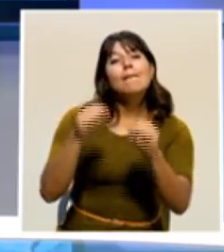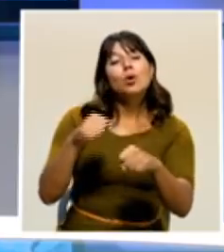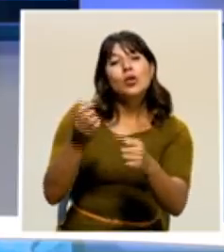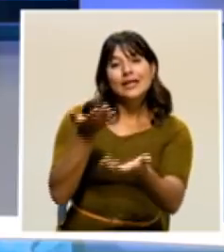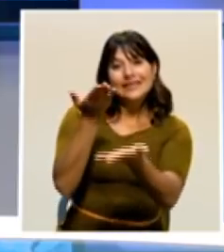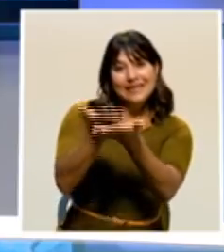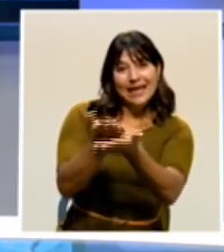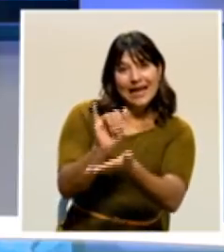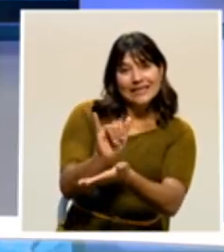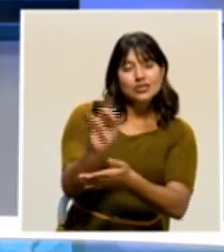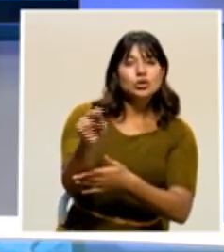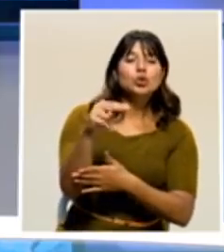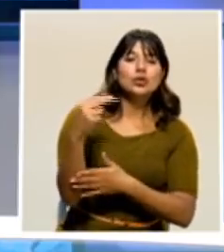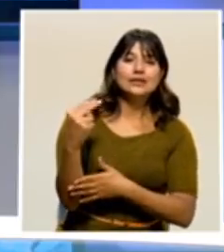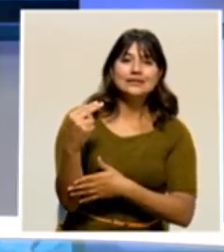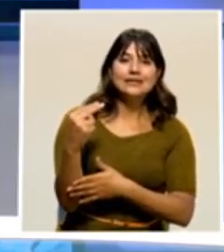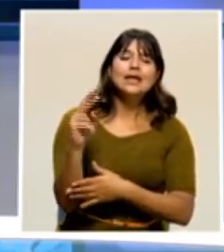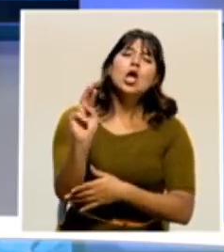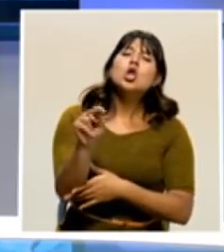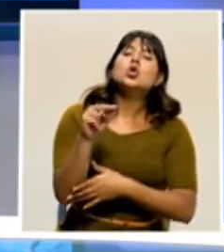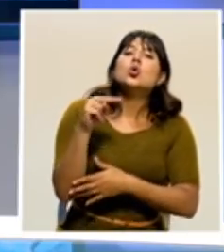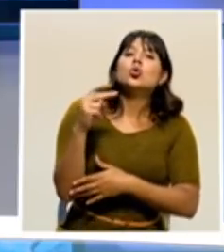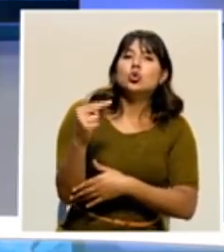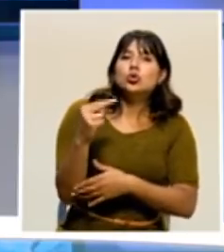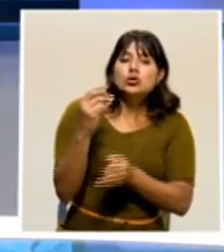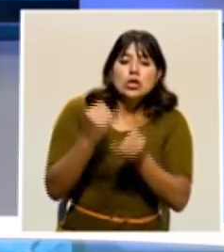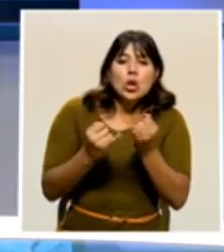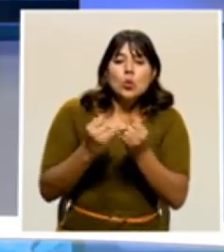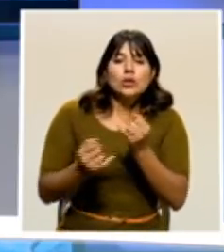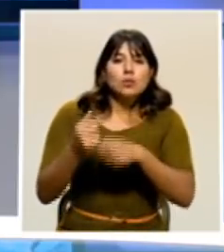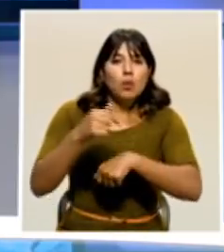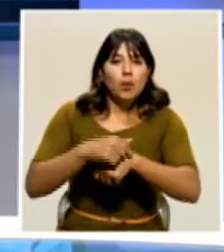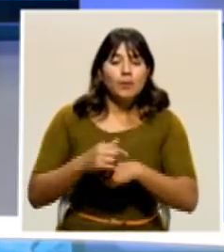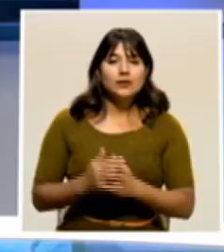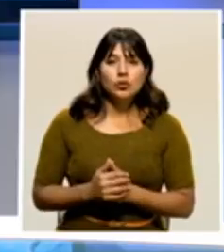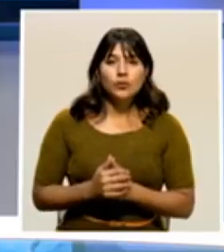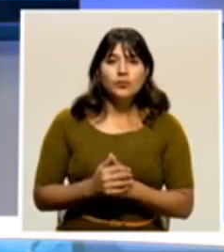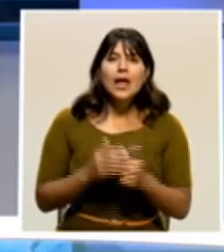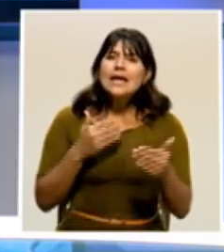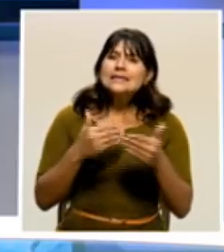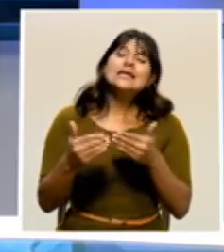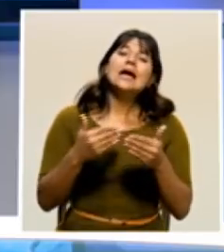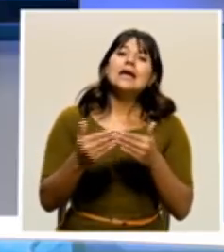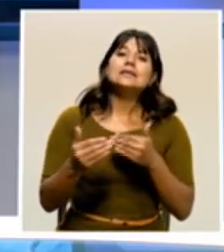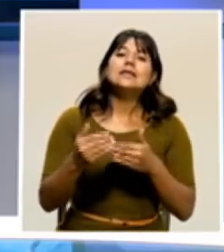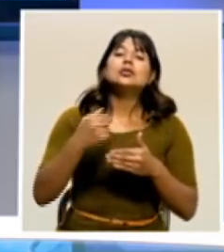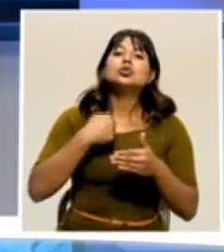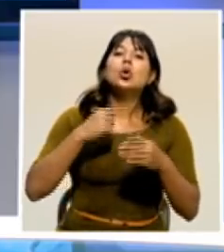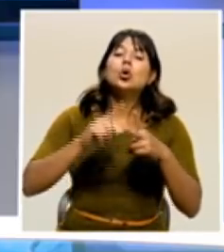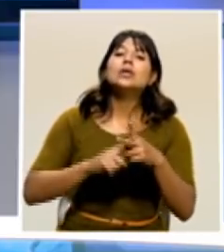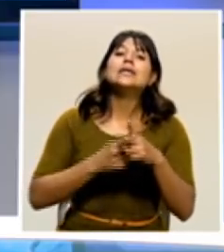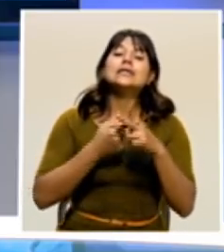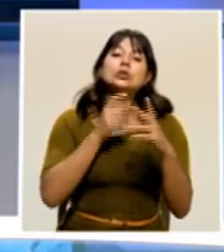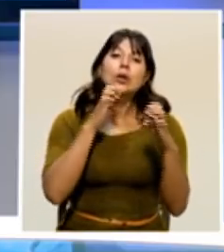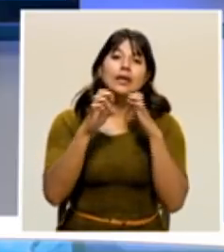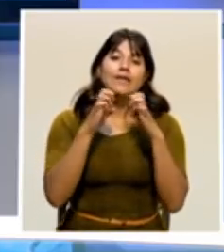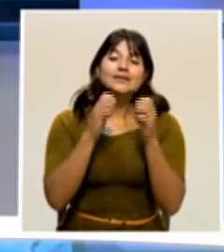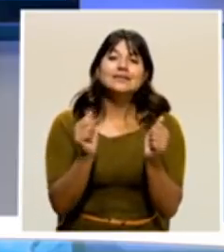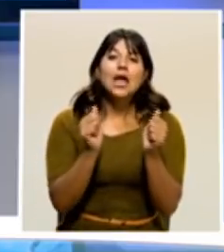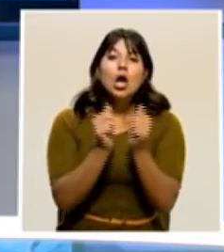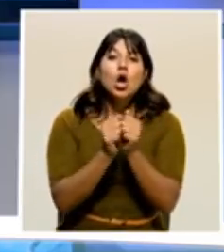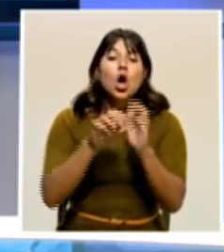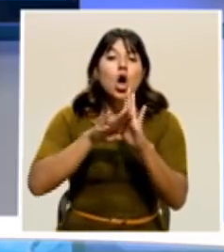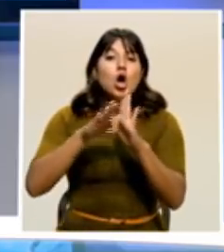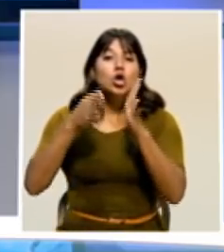esto, noticias de último momento. En unos minutos voy a conversar con la